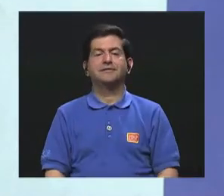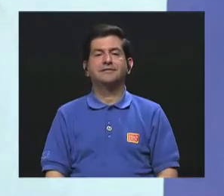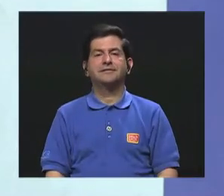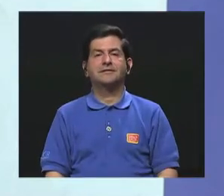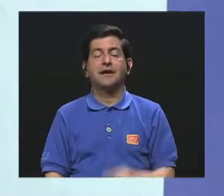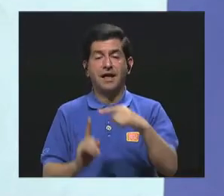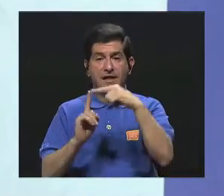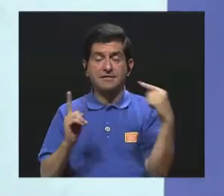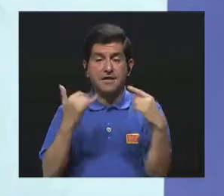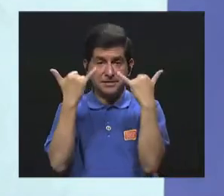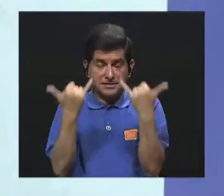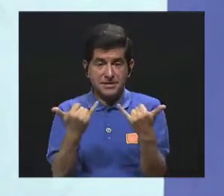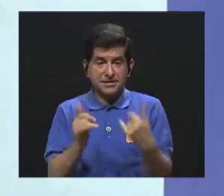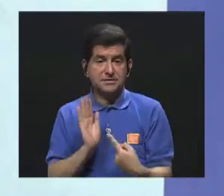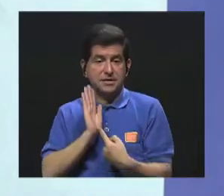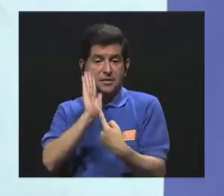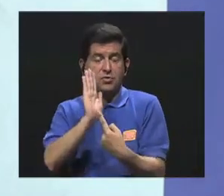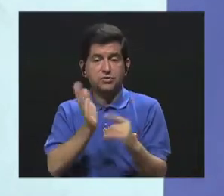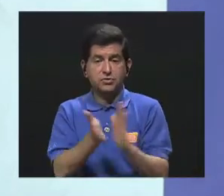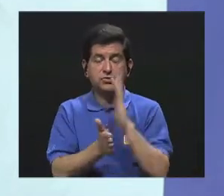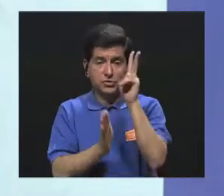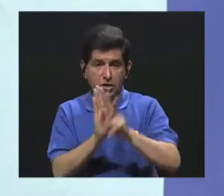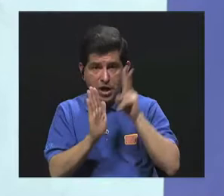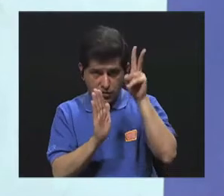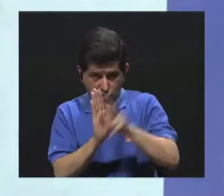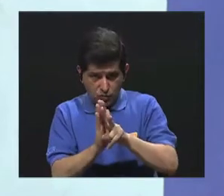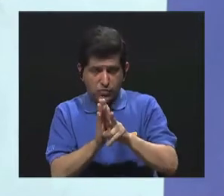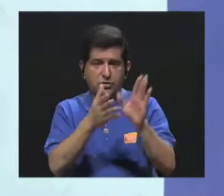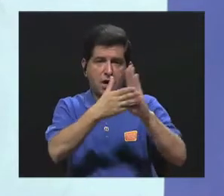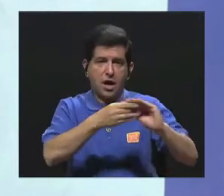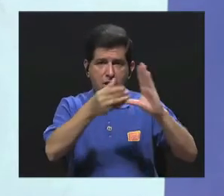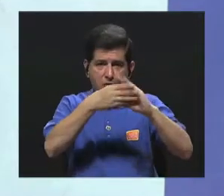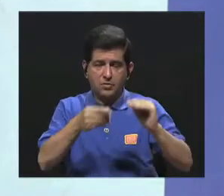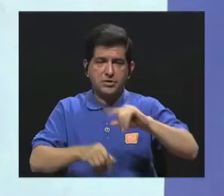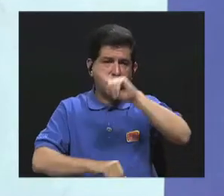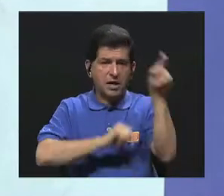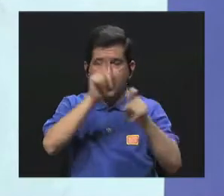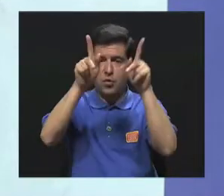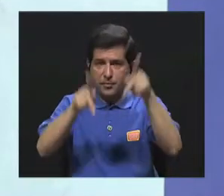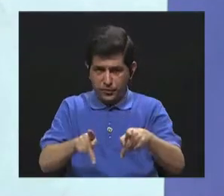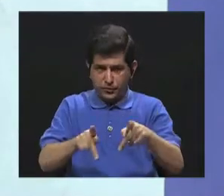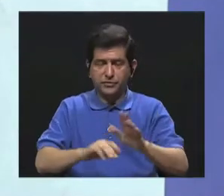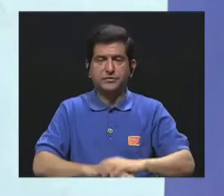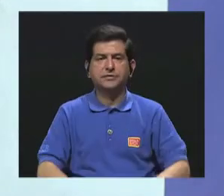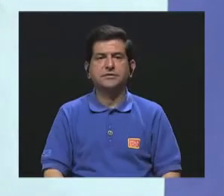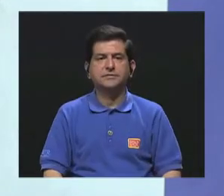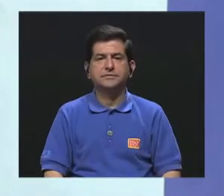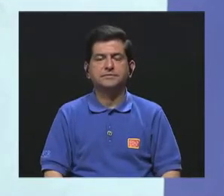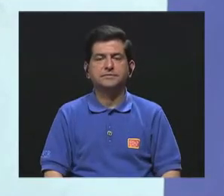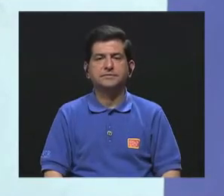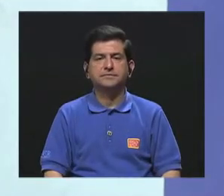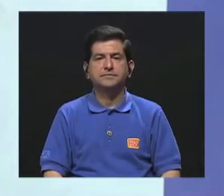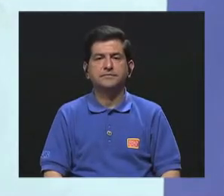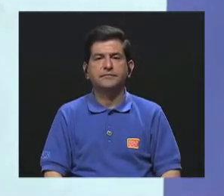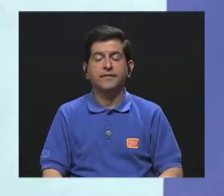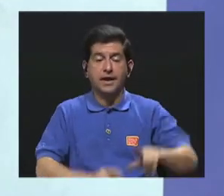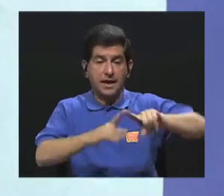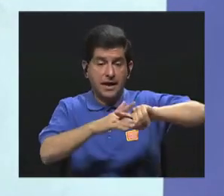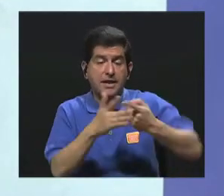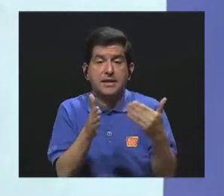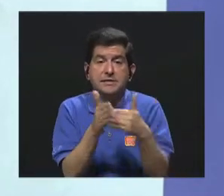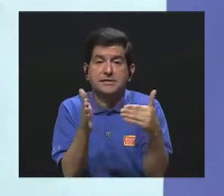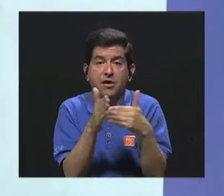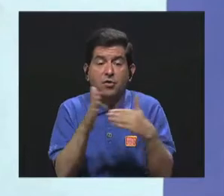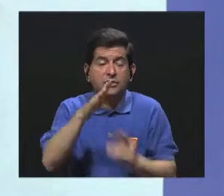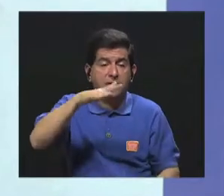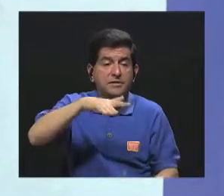a partir, digamos, ya de la proyección del docu y de los comentarios y las preguntas de las personas, y entonces empieza